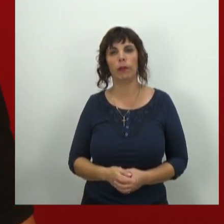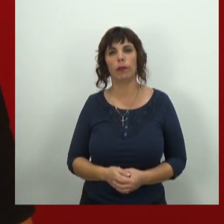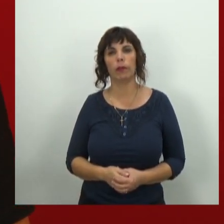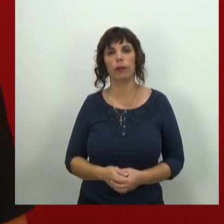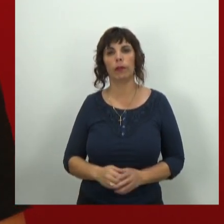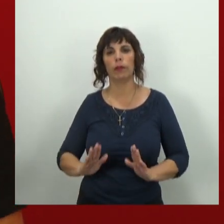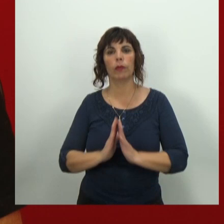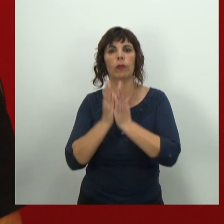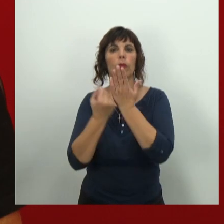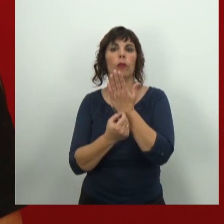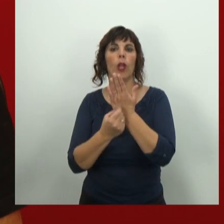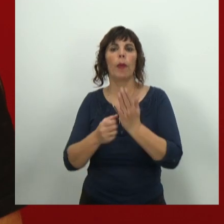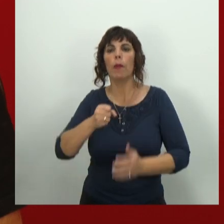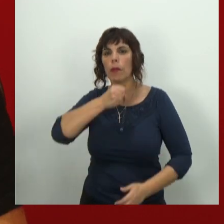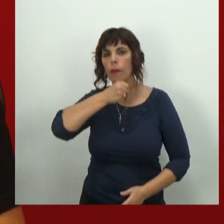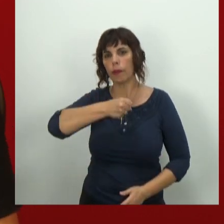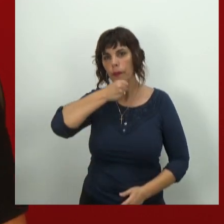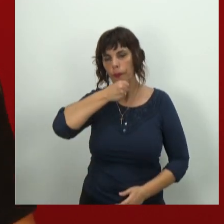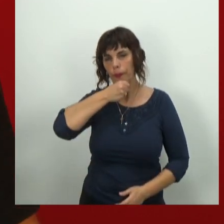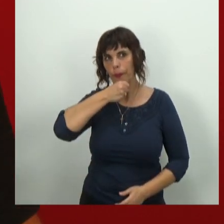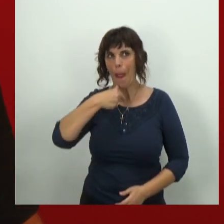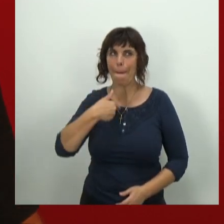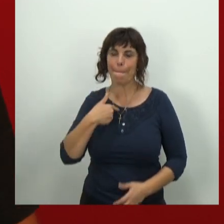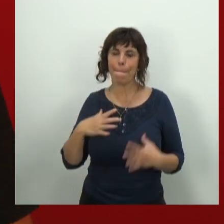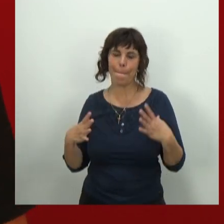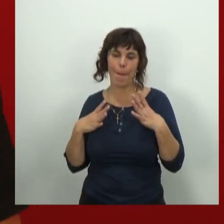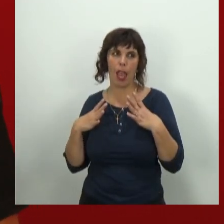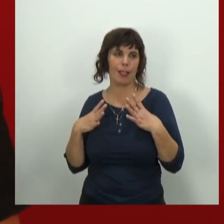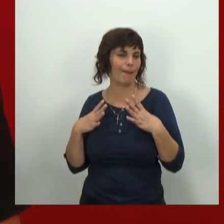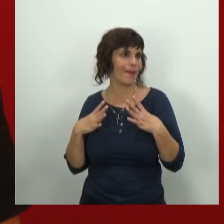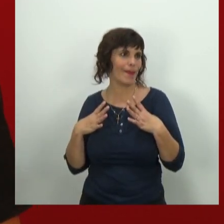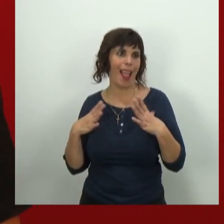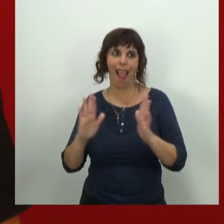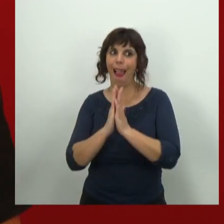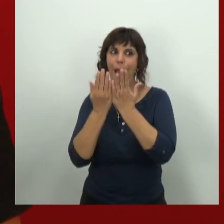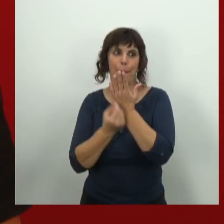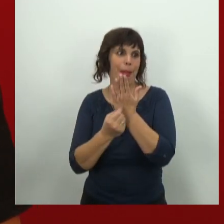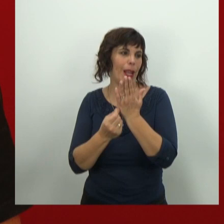Hay una Biblia antigua, porque me encanta coleccionar Biblias.